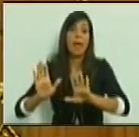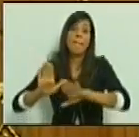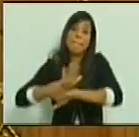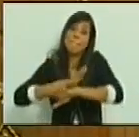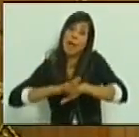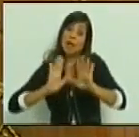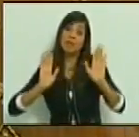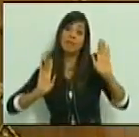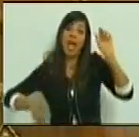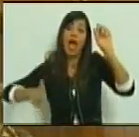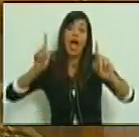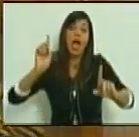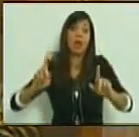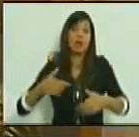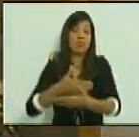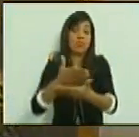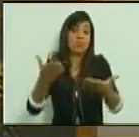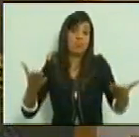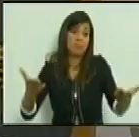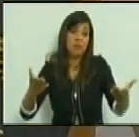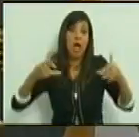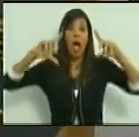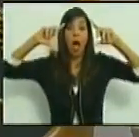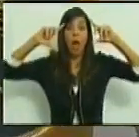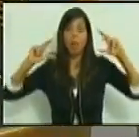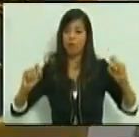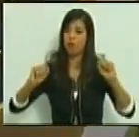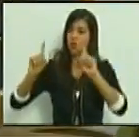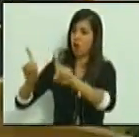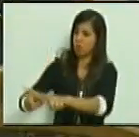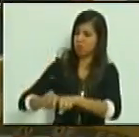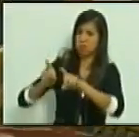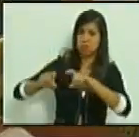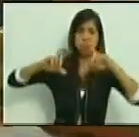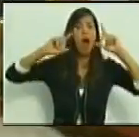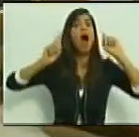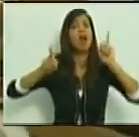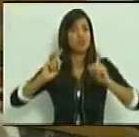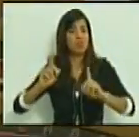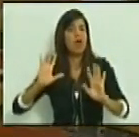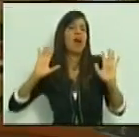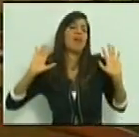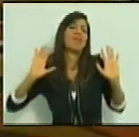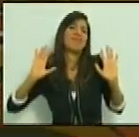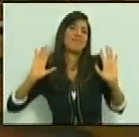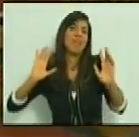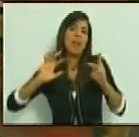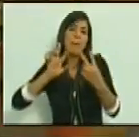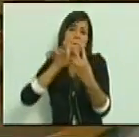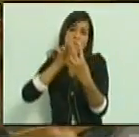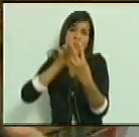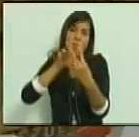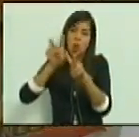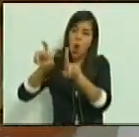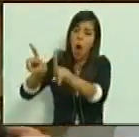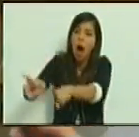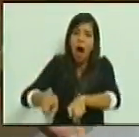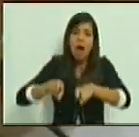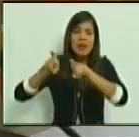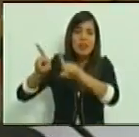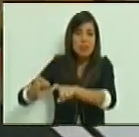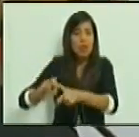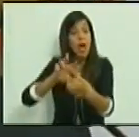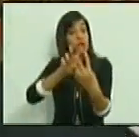abuso porque sé que aquí hay especialistas mucho más sabios que yo en esa área, tiene dos cualidades fundamentales que no podemos perder de